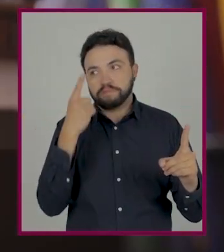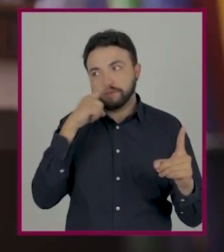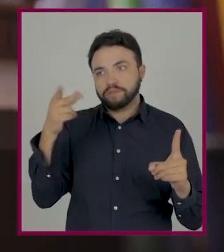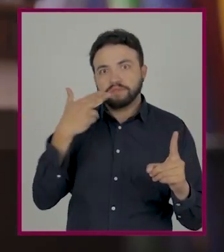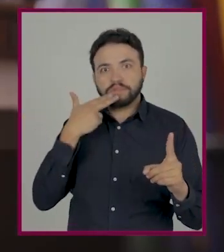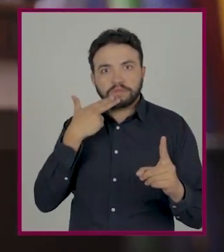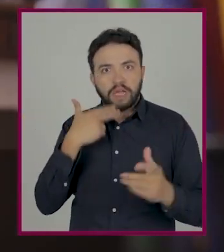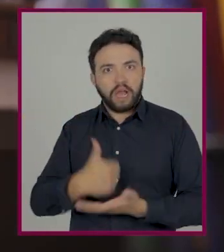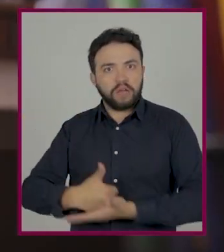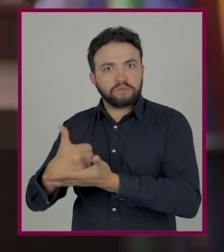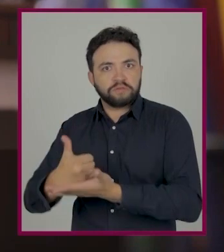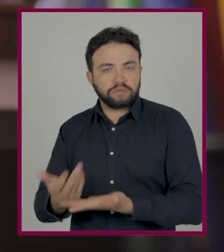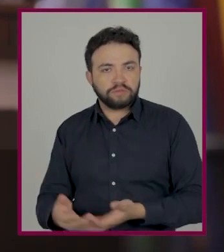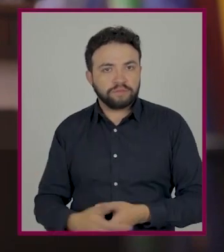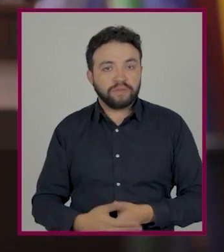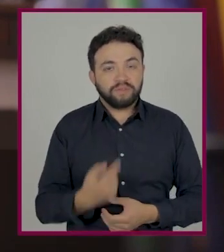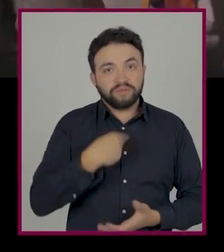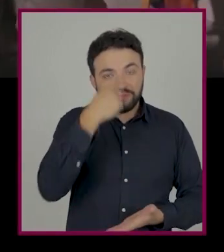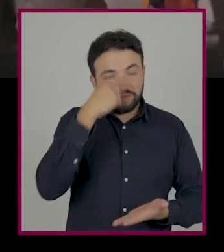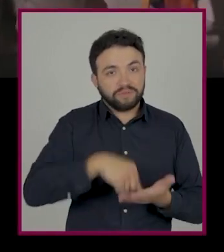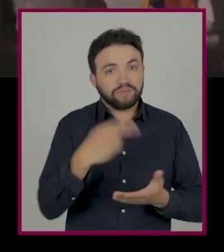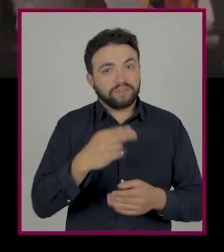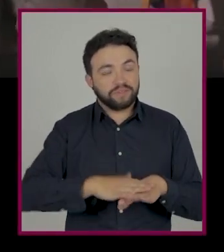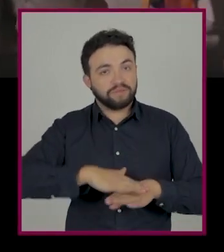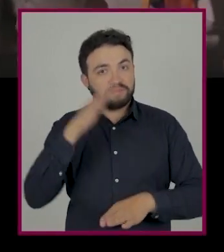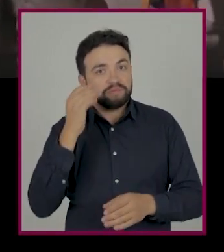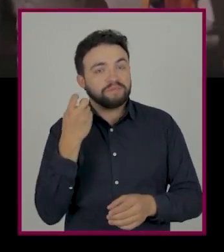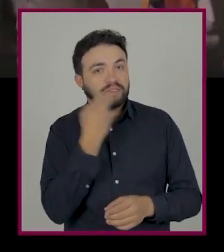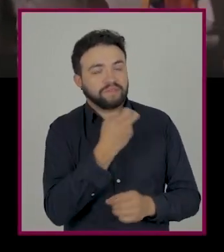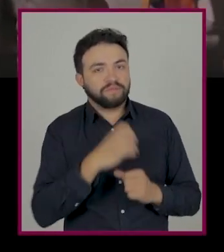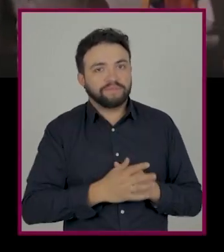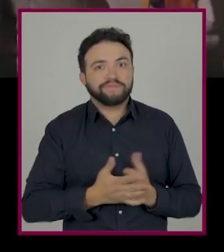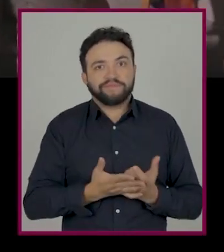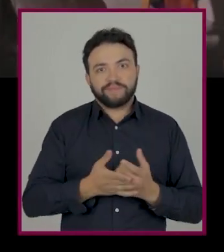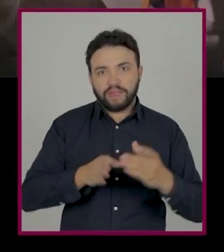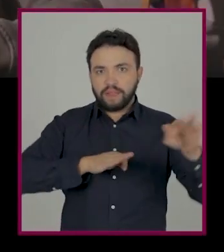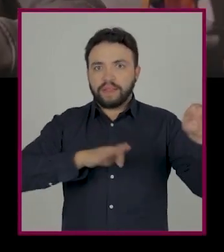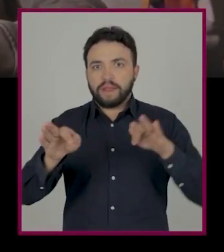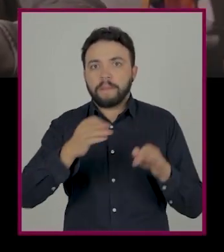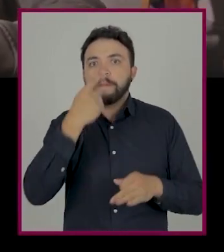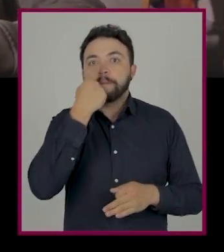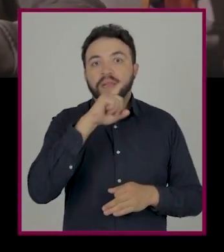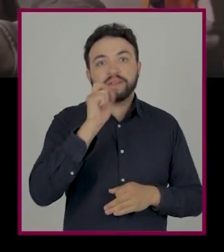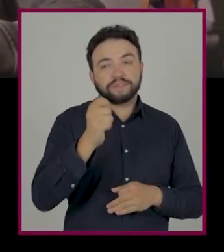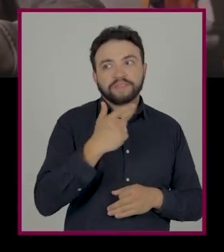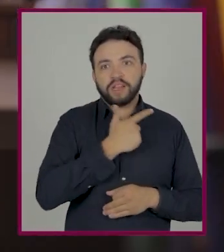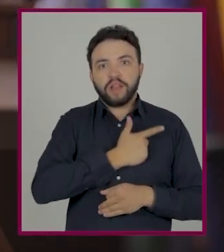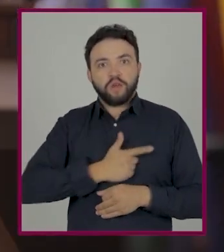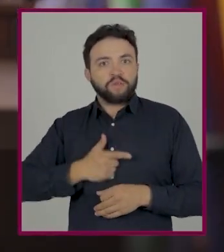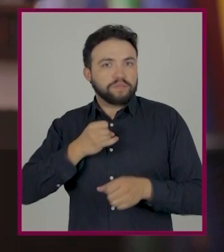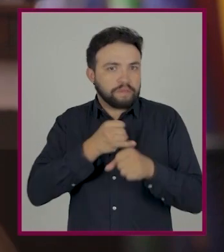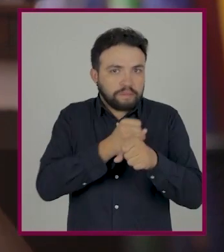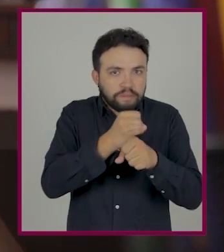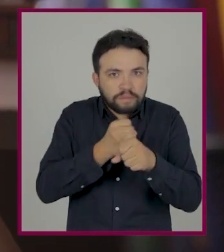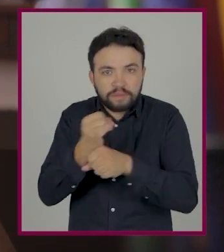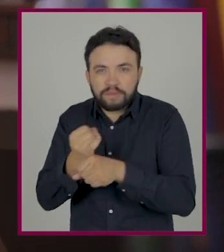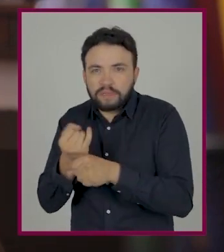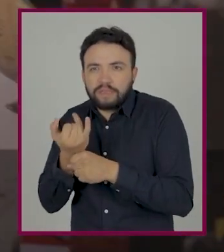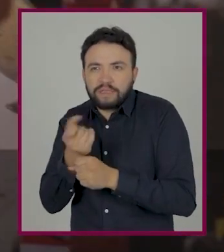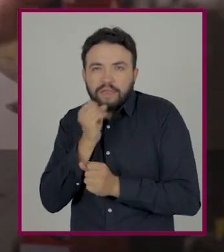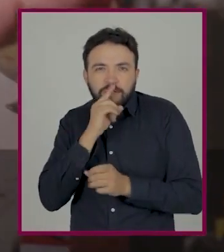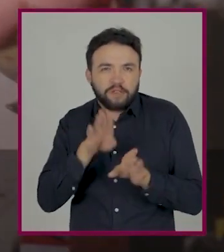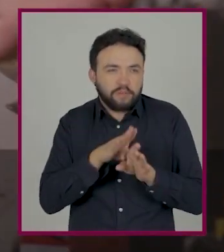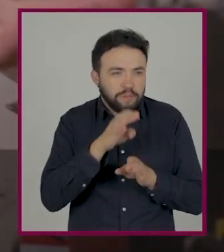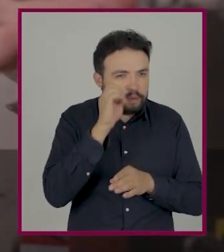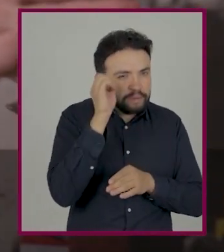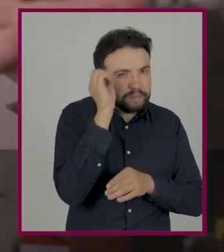son buenos y estoy seguro que te van a ayudar. Uf, pues creo que necesito saber más al respecto. Será un trabajo para quien le gusta investigar.